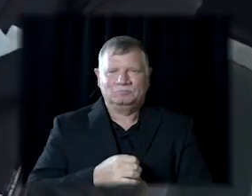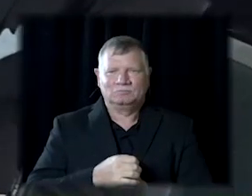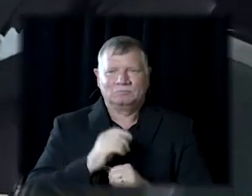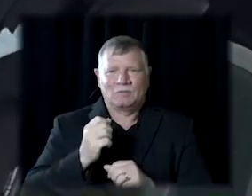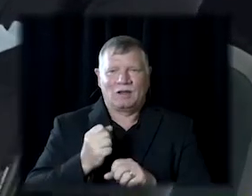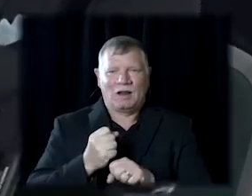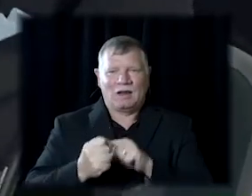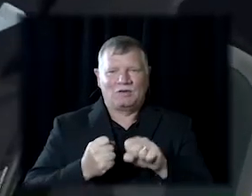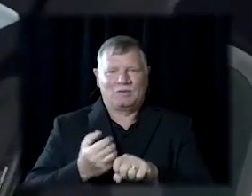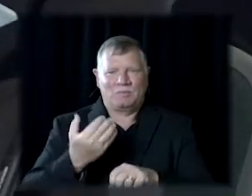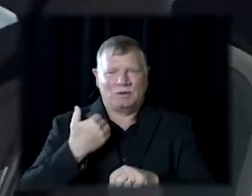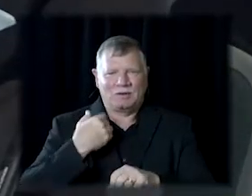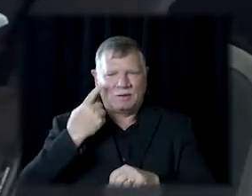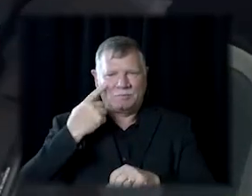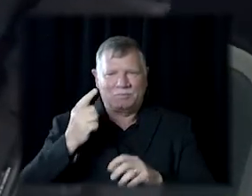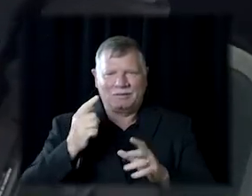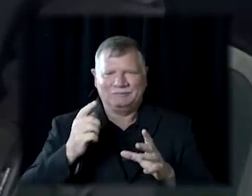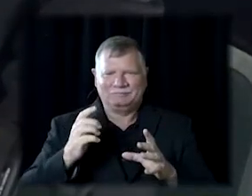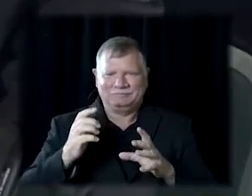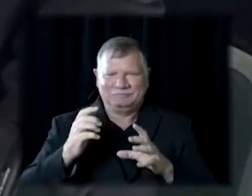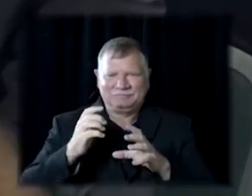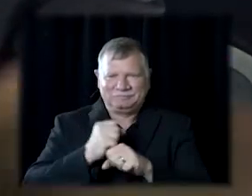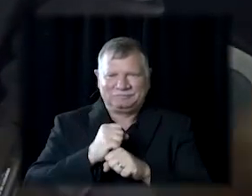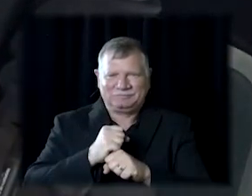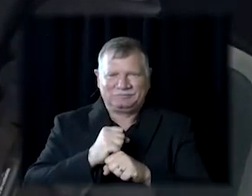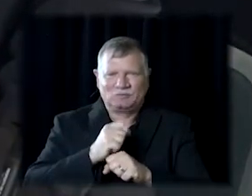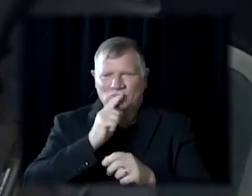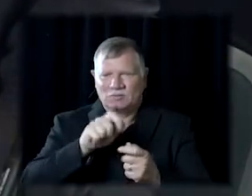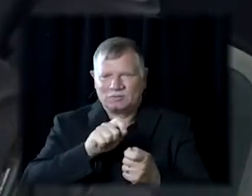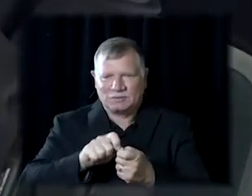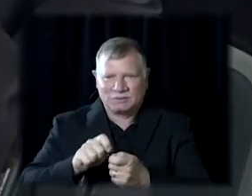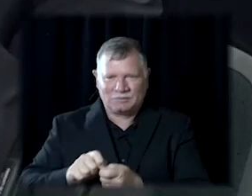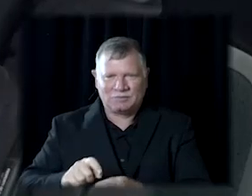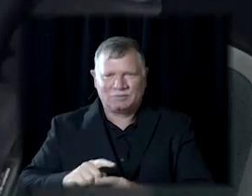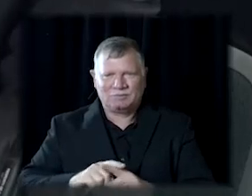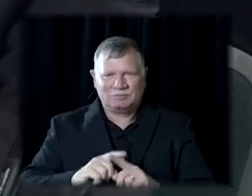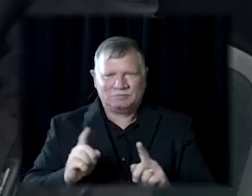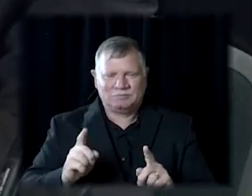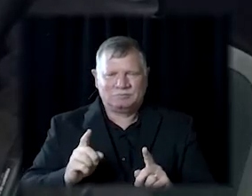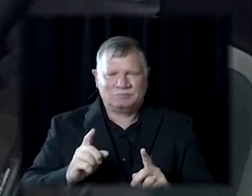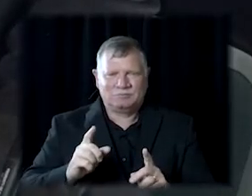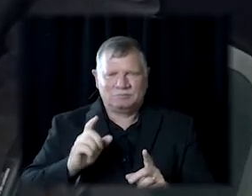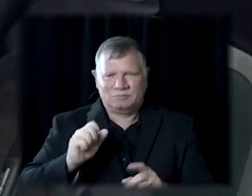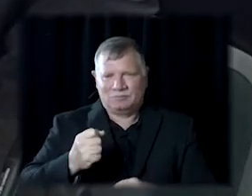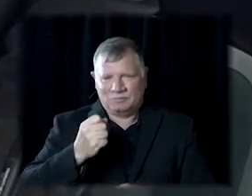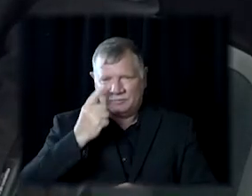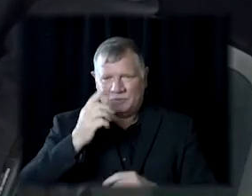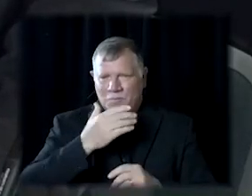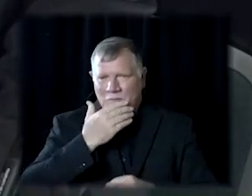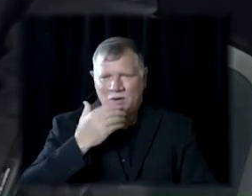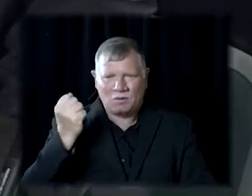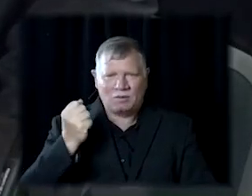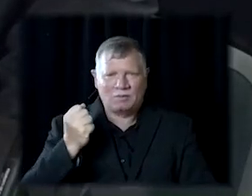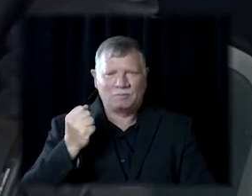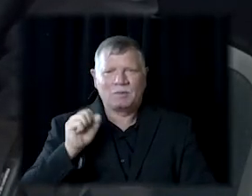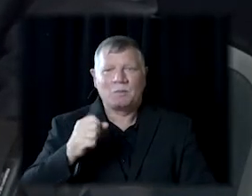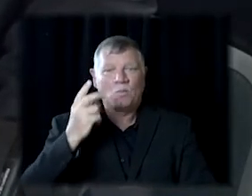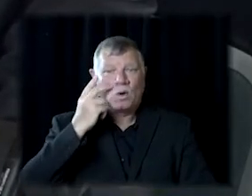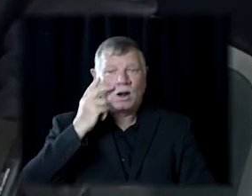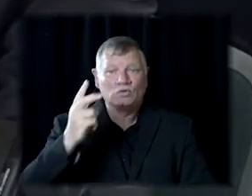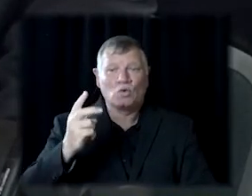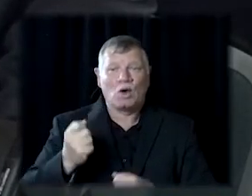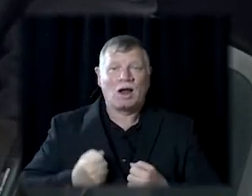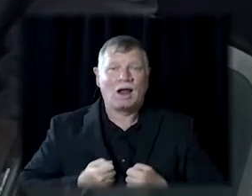El año pasado, para simplificarlo, utilizar términos no específicos, pero para que se pueda entender mejor, podría mirar